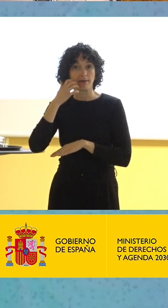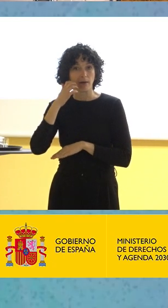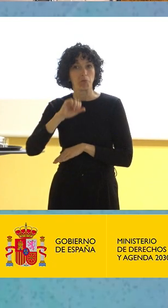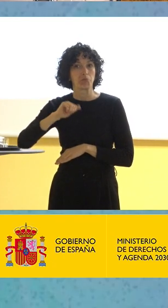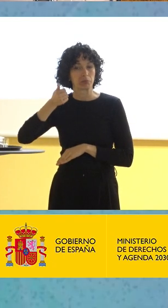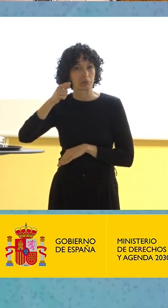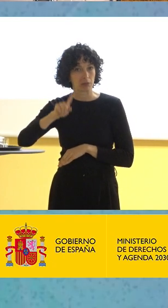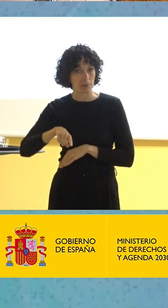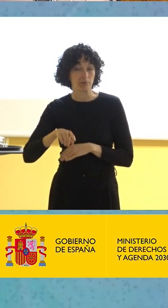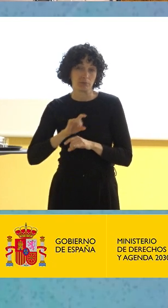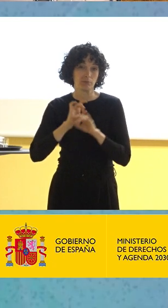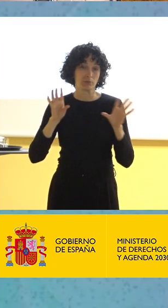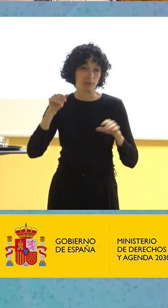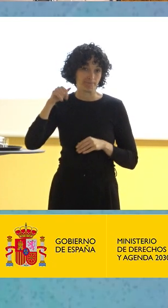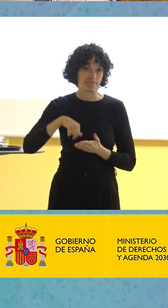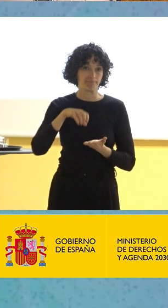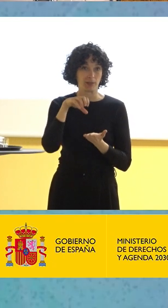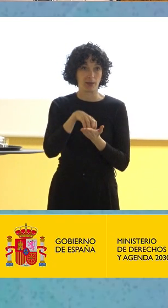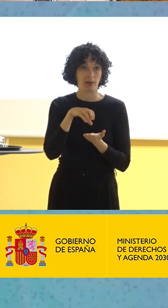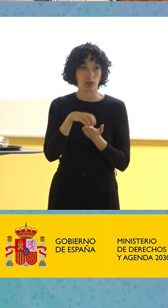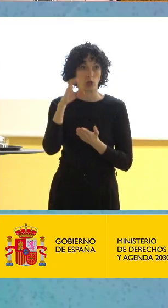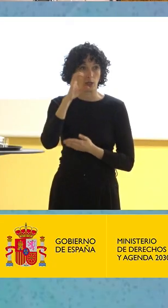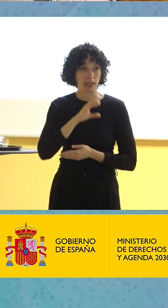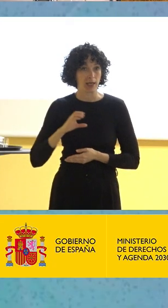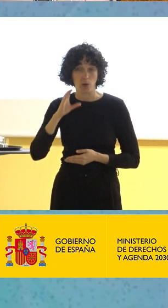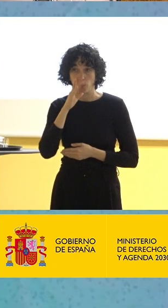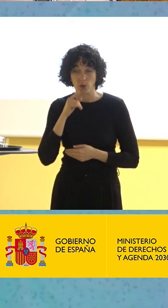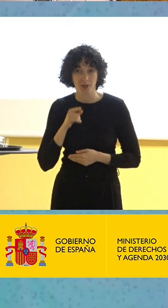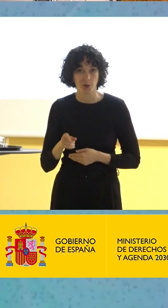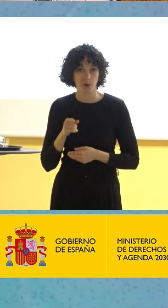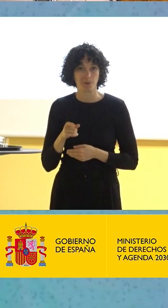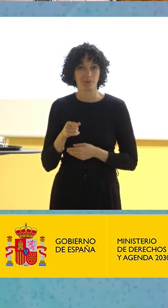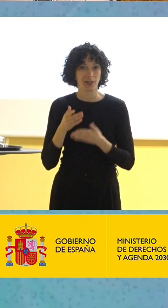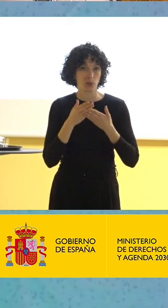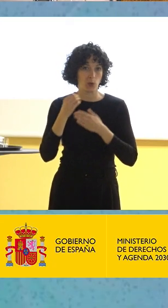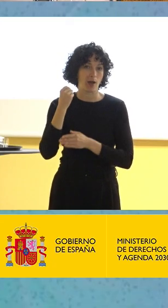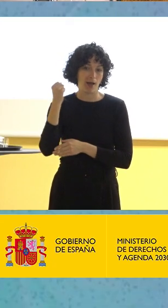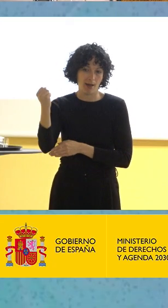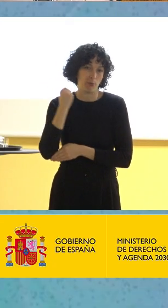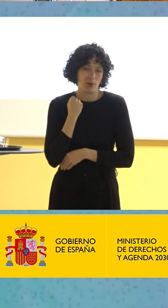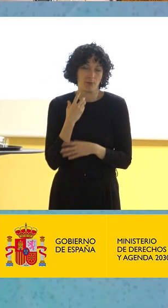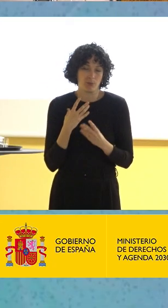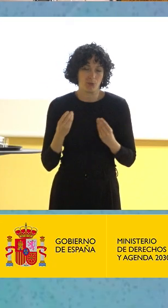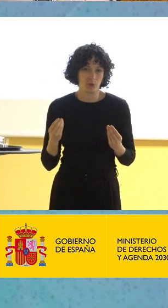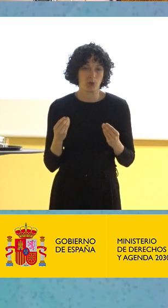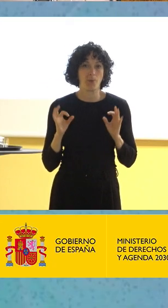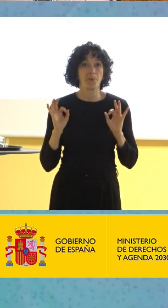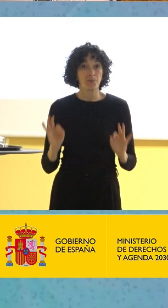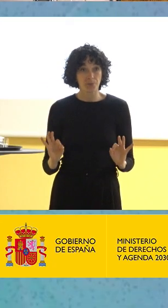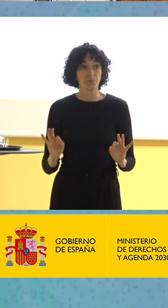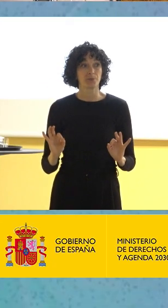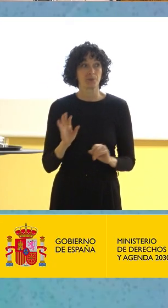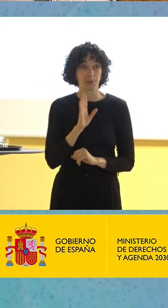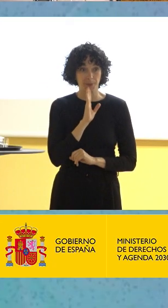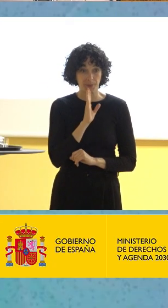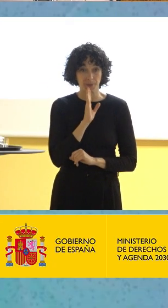Raras, y, por supuesto, el CREER, que por eso también nos han apoyado tanto en este estudio, ¿no? Y precisamente, pues como decíamos,